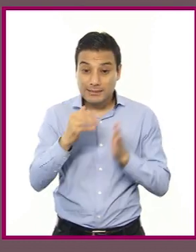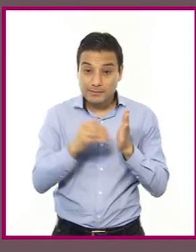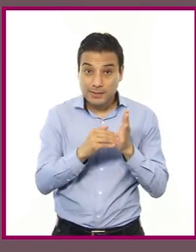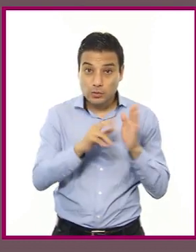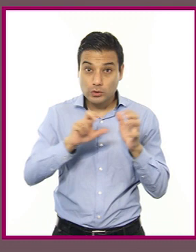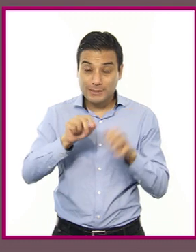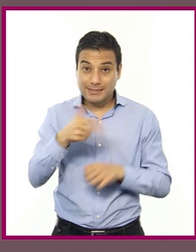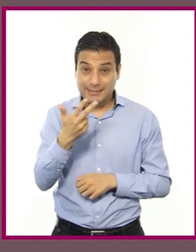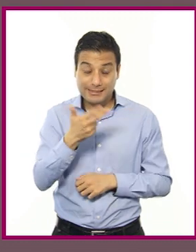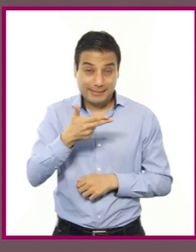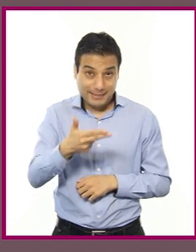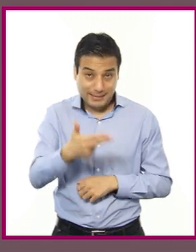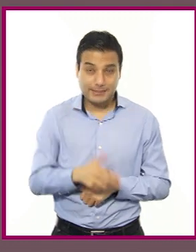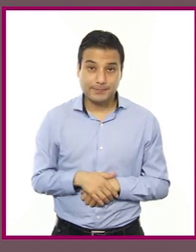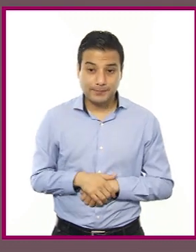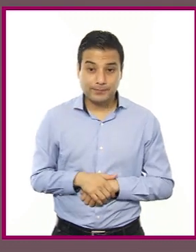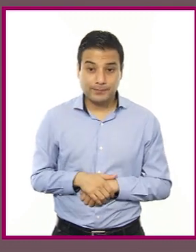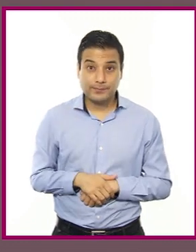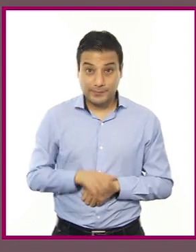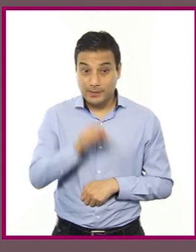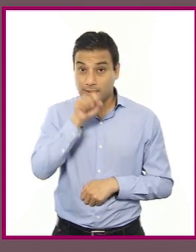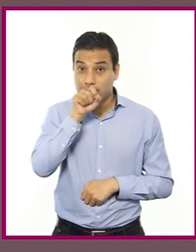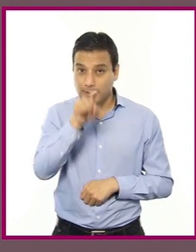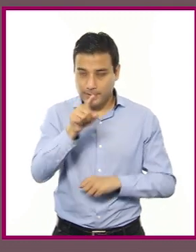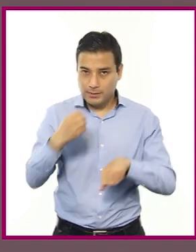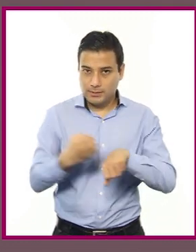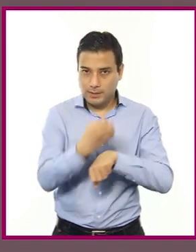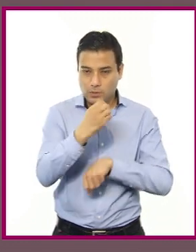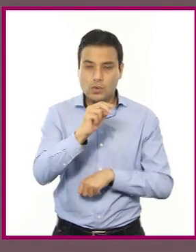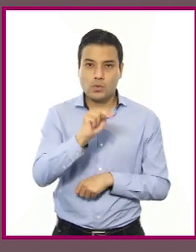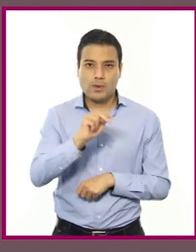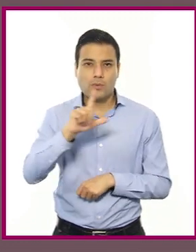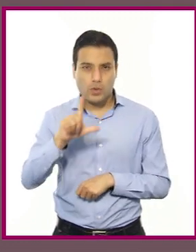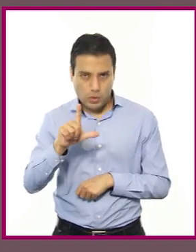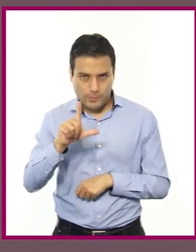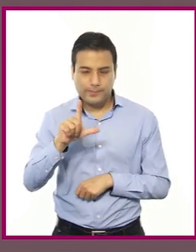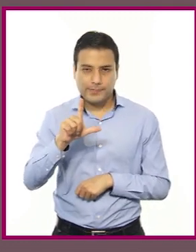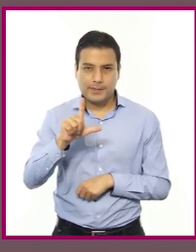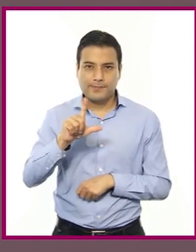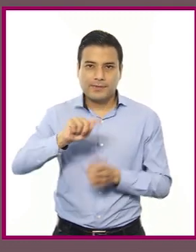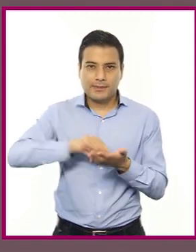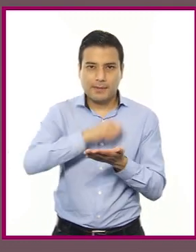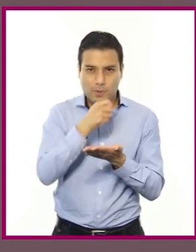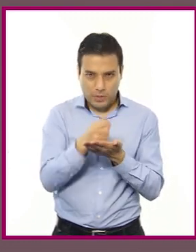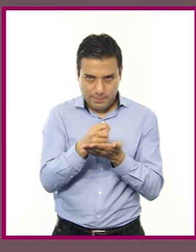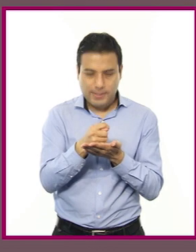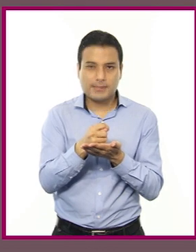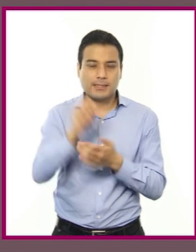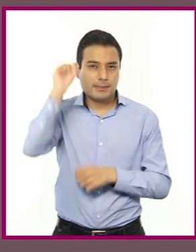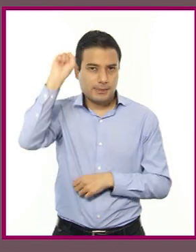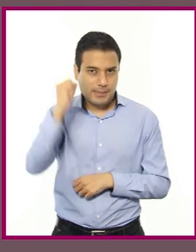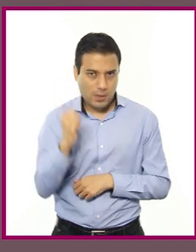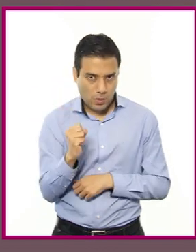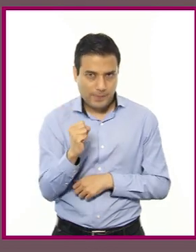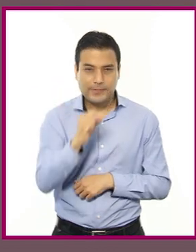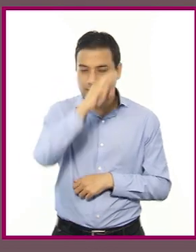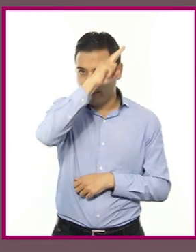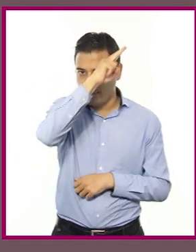1.133.813 hectáreas, incluyendo estados como Nuevo León, Tamaulipas, Sinaloa,